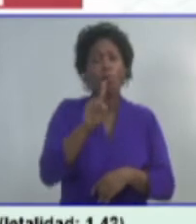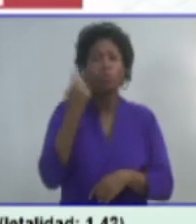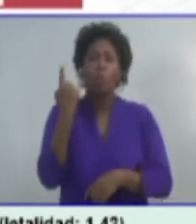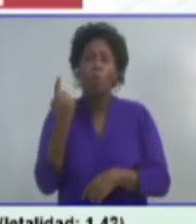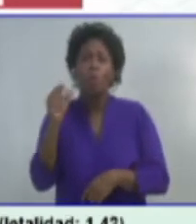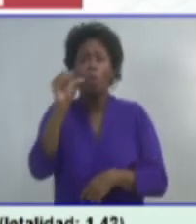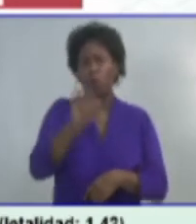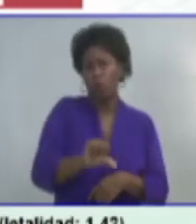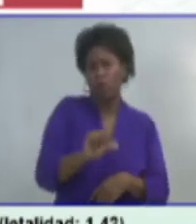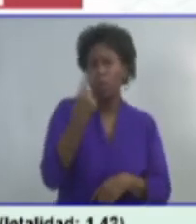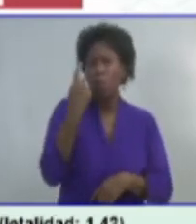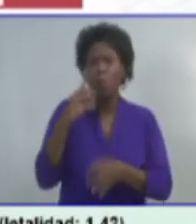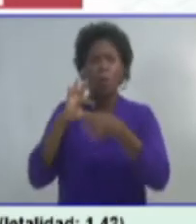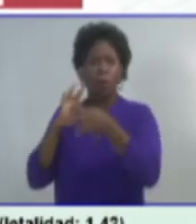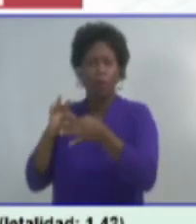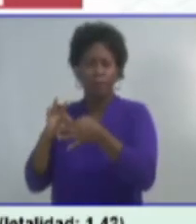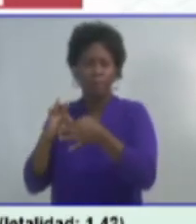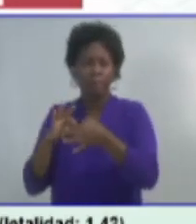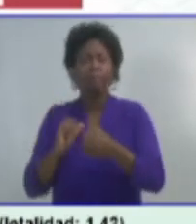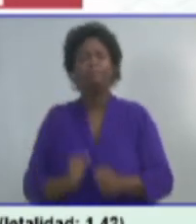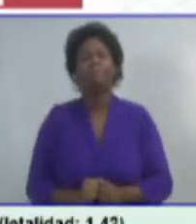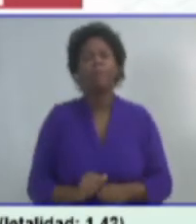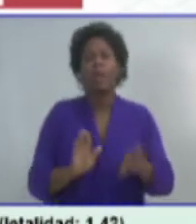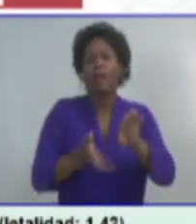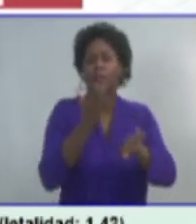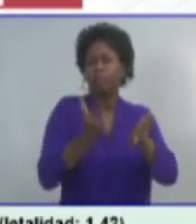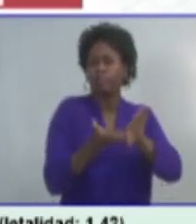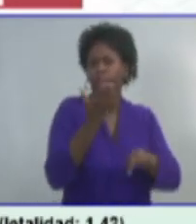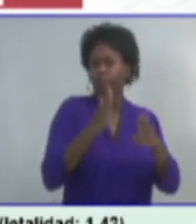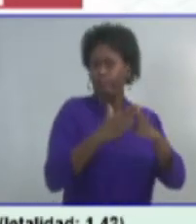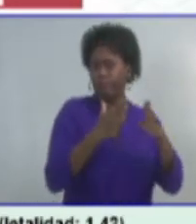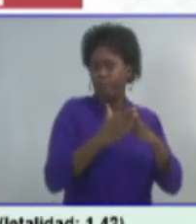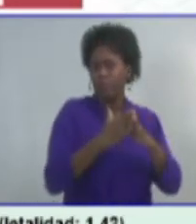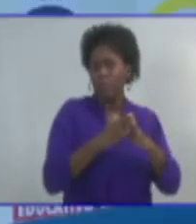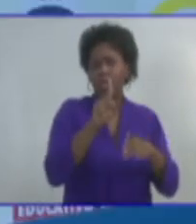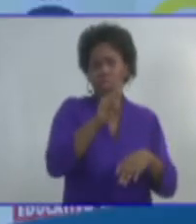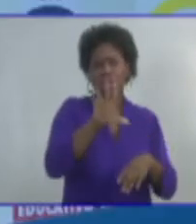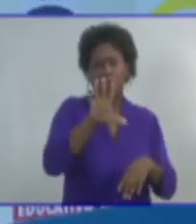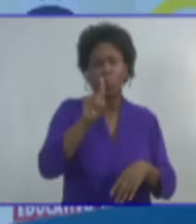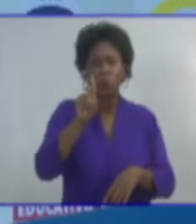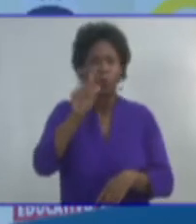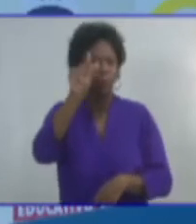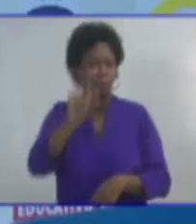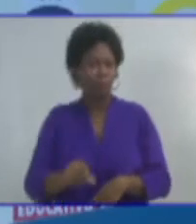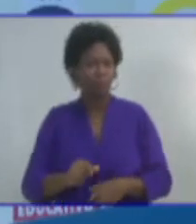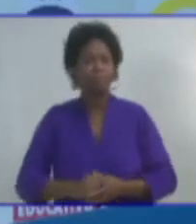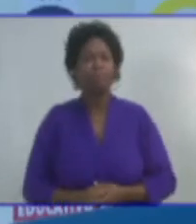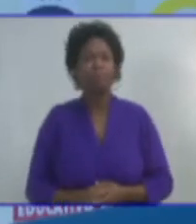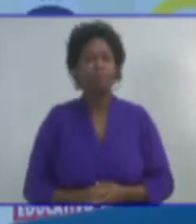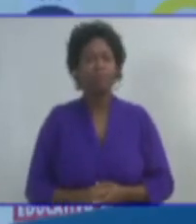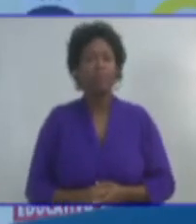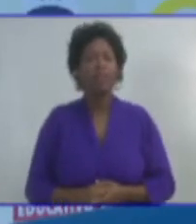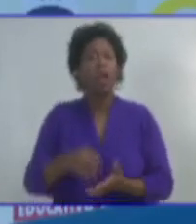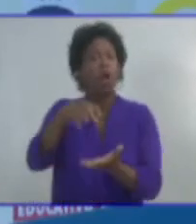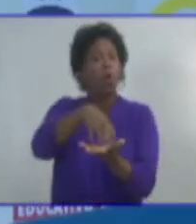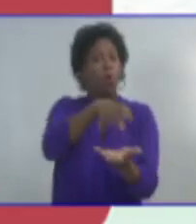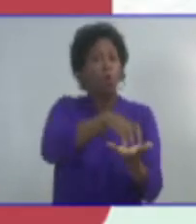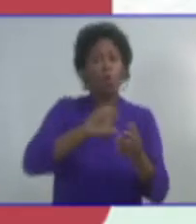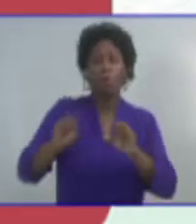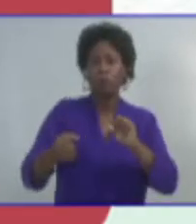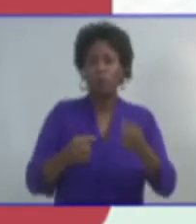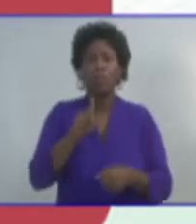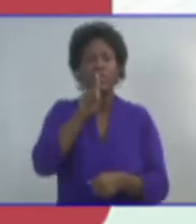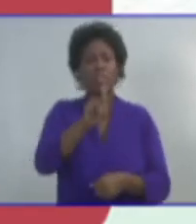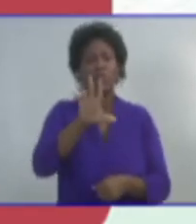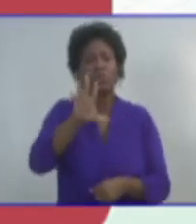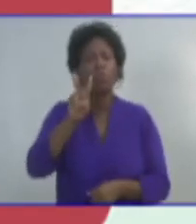y 10 graves. Y en las altas clínicas nos tuvimos 121 altas clínicas. En cuanto a los controles de foco, la provincia amanece con 152